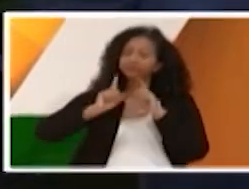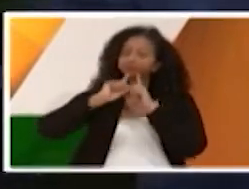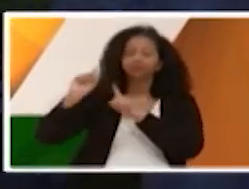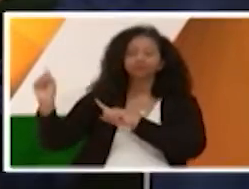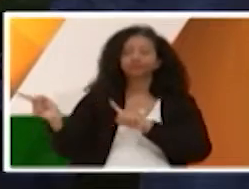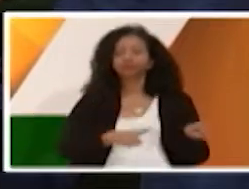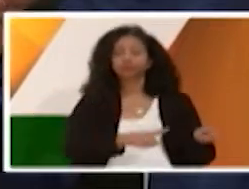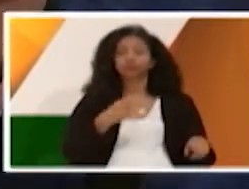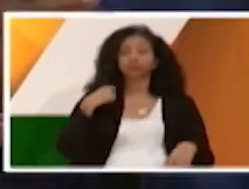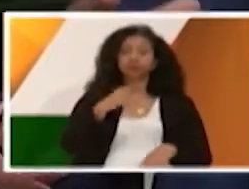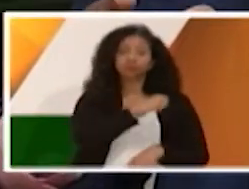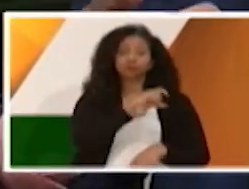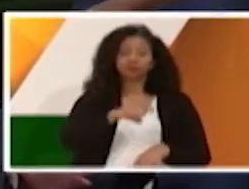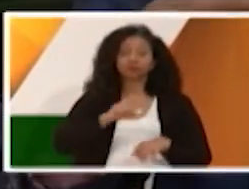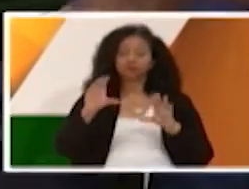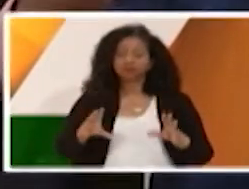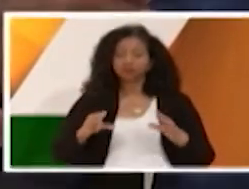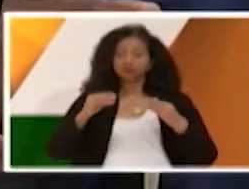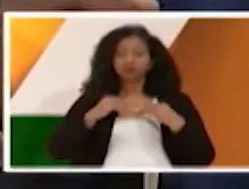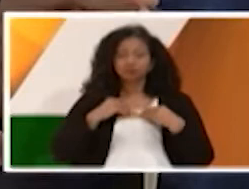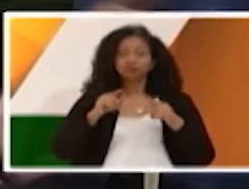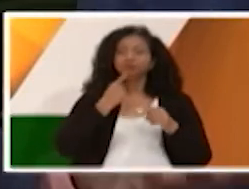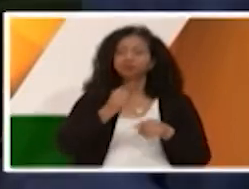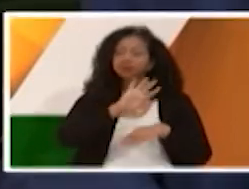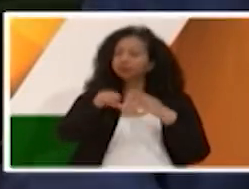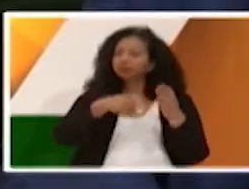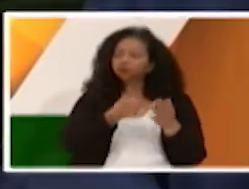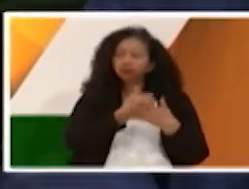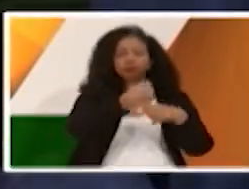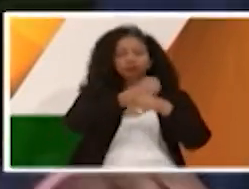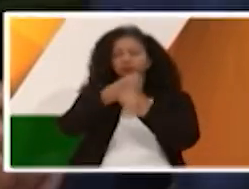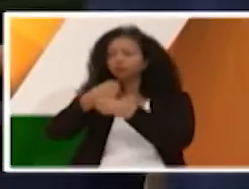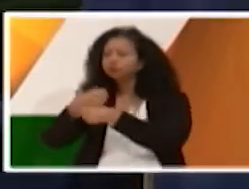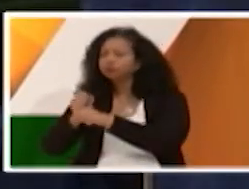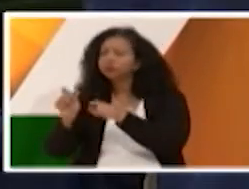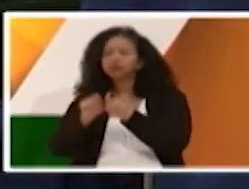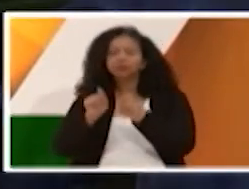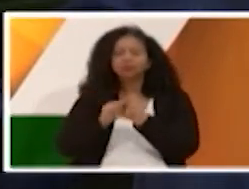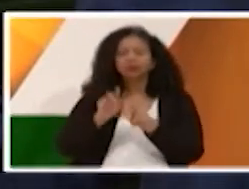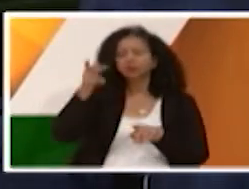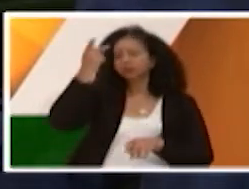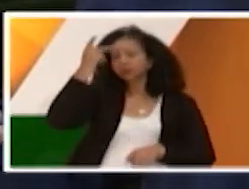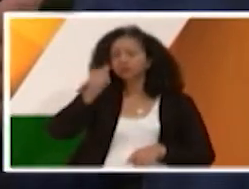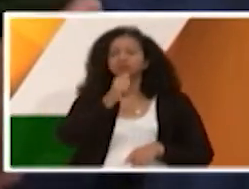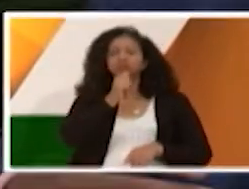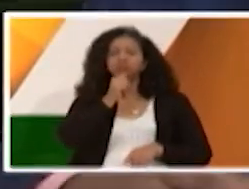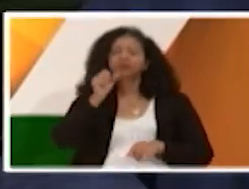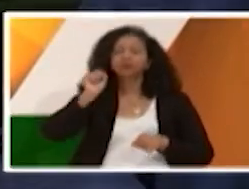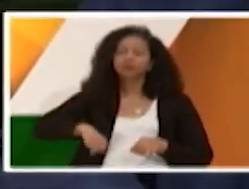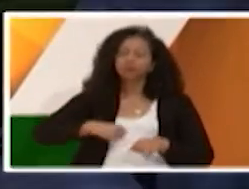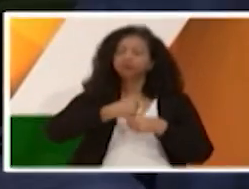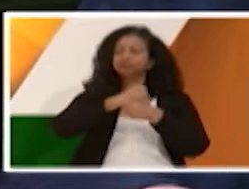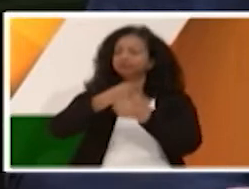los alcaldes para que obliguen a que las construcciones privadas tengan accesibilidad y que en las calles puedan caminar las personas